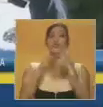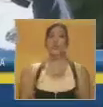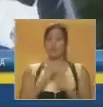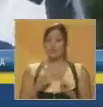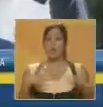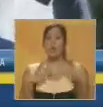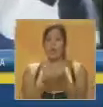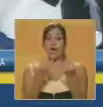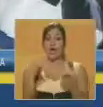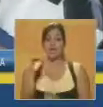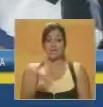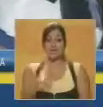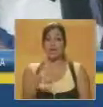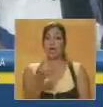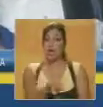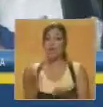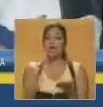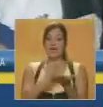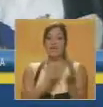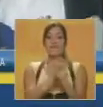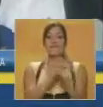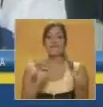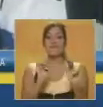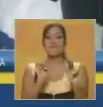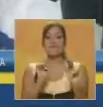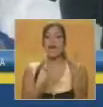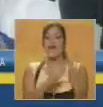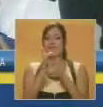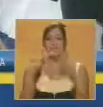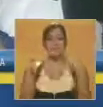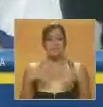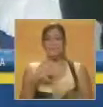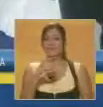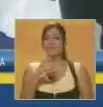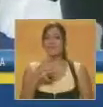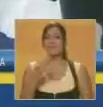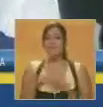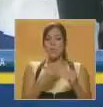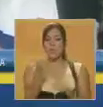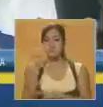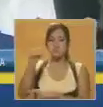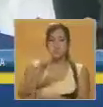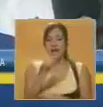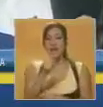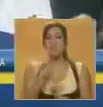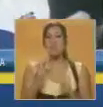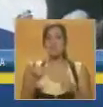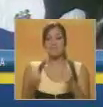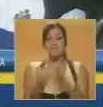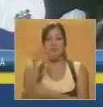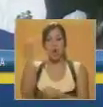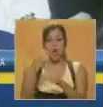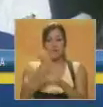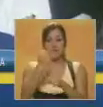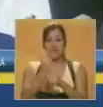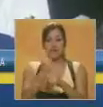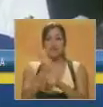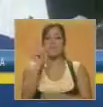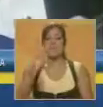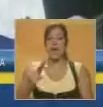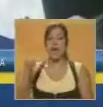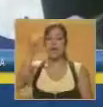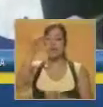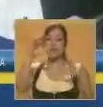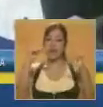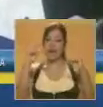estar aquí de nuevo termina abril Rebelde viene mayo obrero comentó el mandatario también señaló que en el avión estuvo